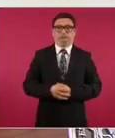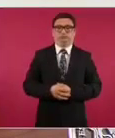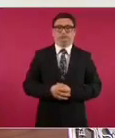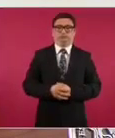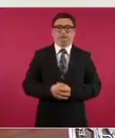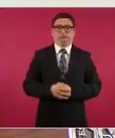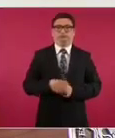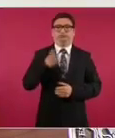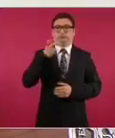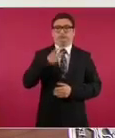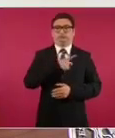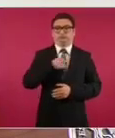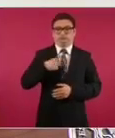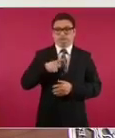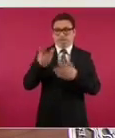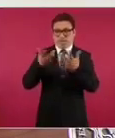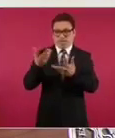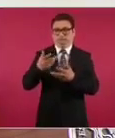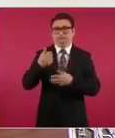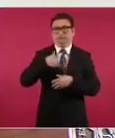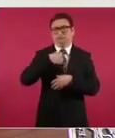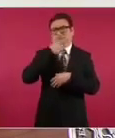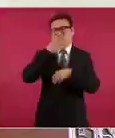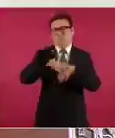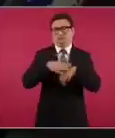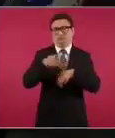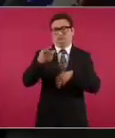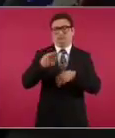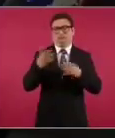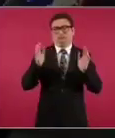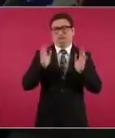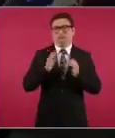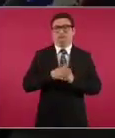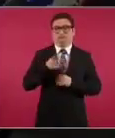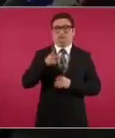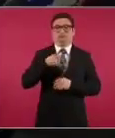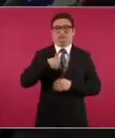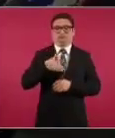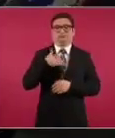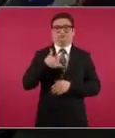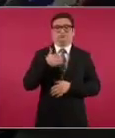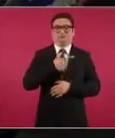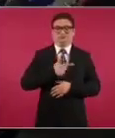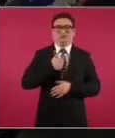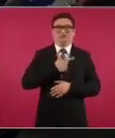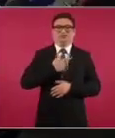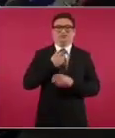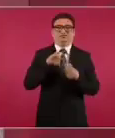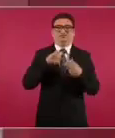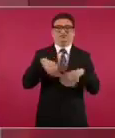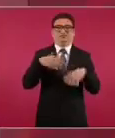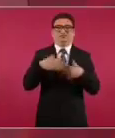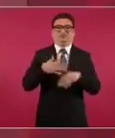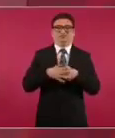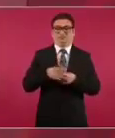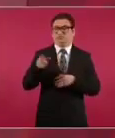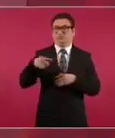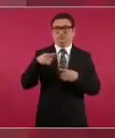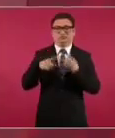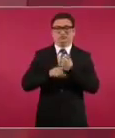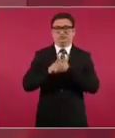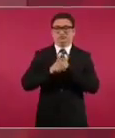Y eso es lo que puedo yo comentar sobre este caso, pero sí me da mucho gusto que no hubo